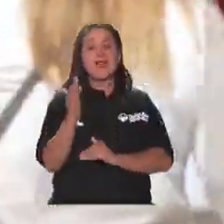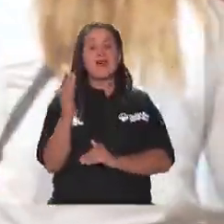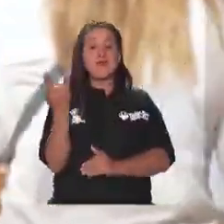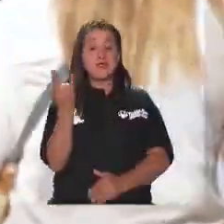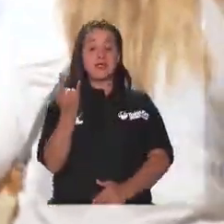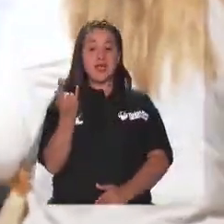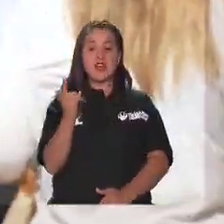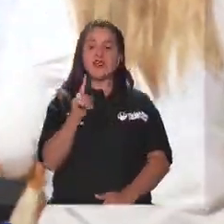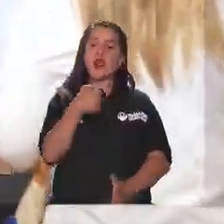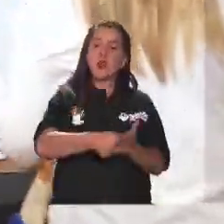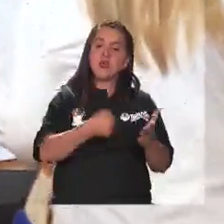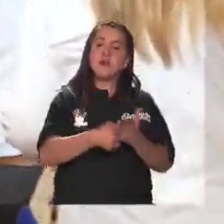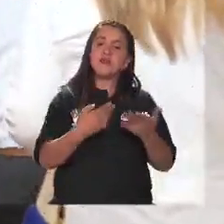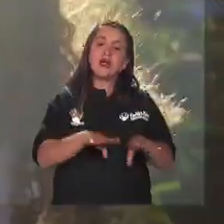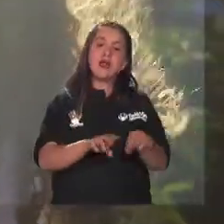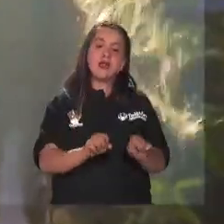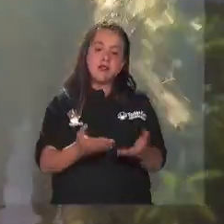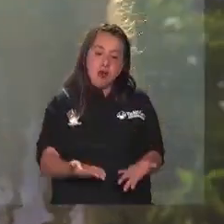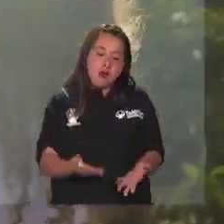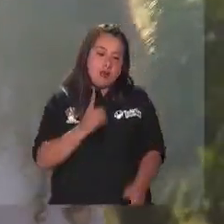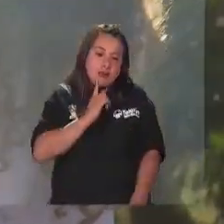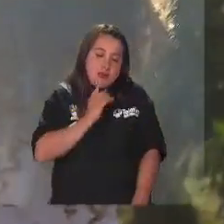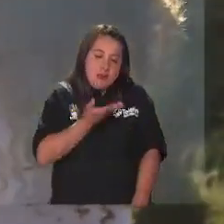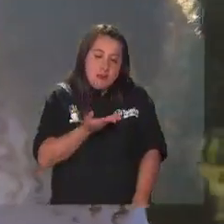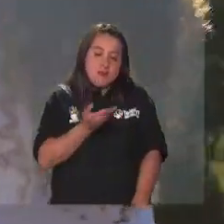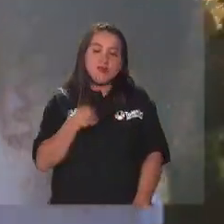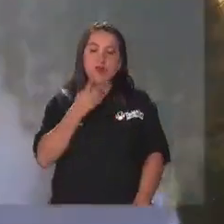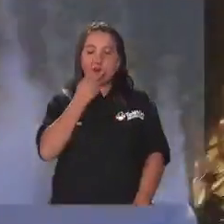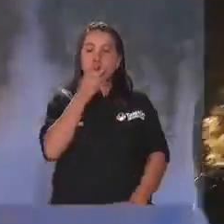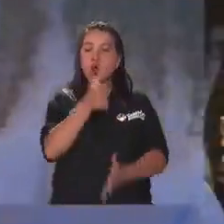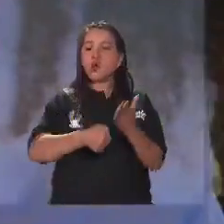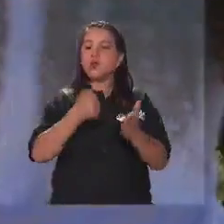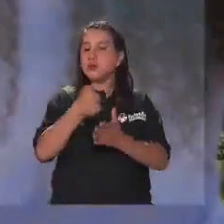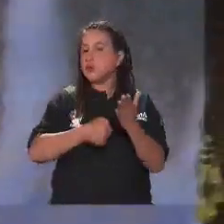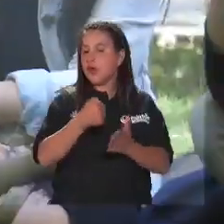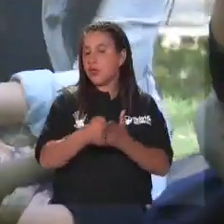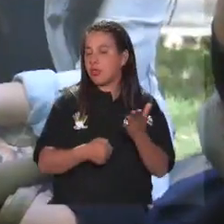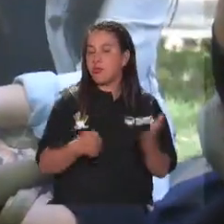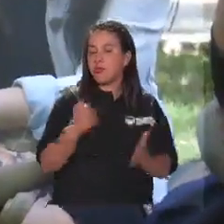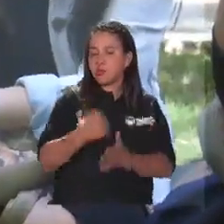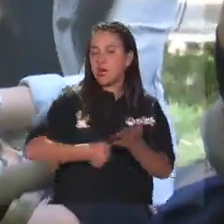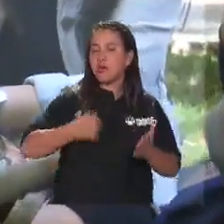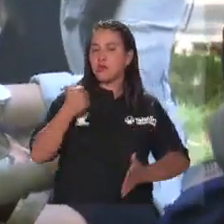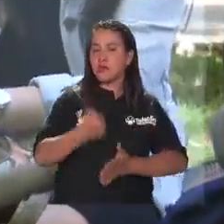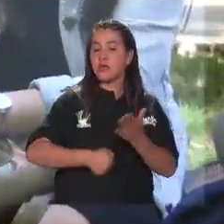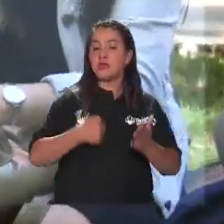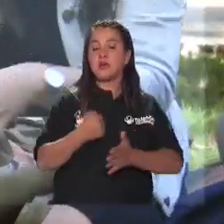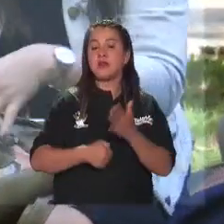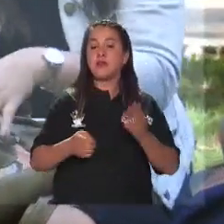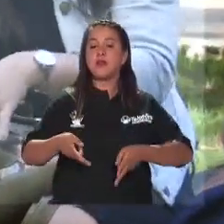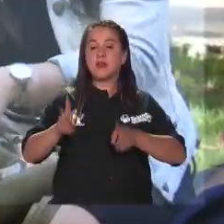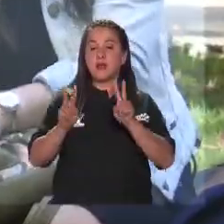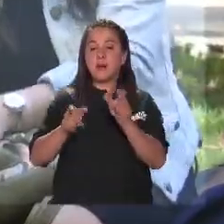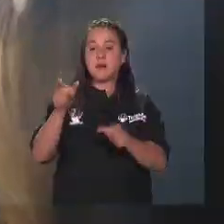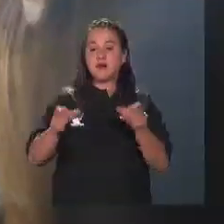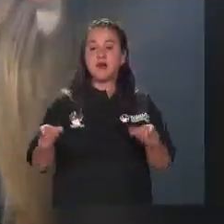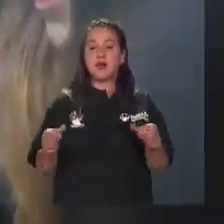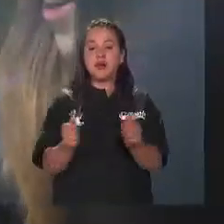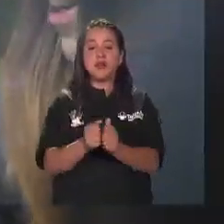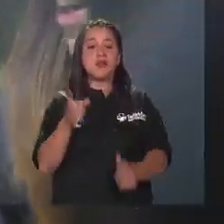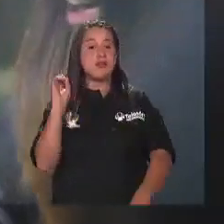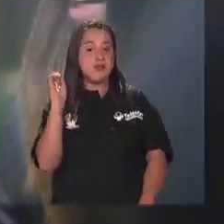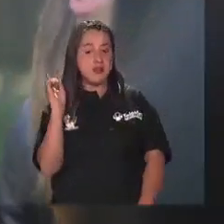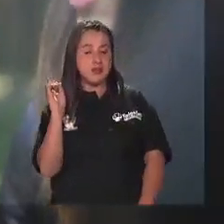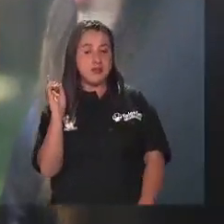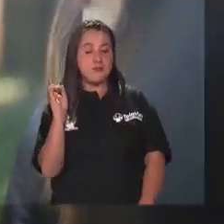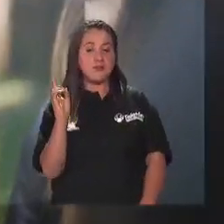tener que tener estas luchas que nosotros tenemos hoy en día. Yo la veo luchando por los derechos de las personas discapacitadas. A mí